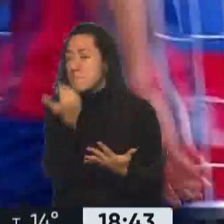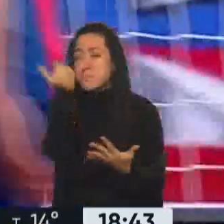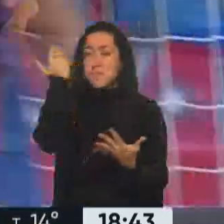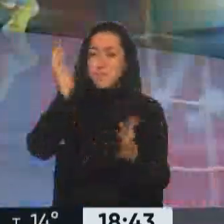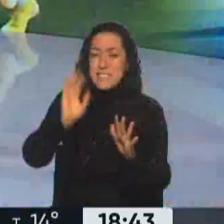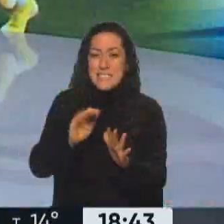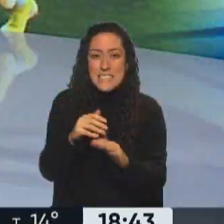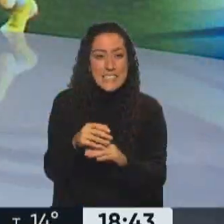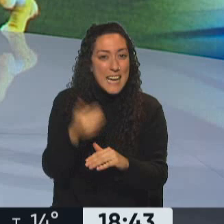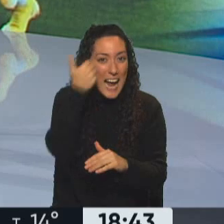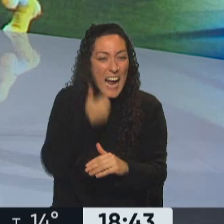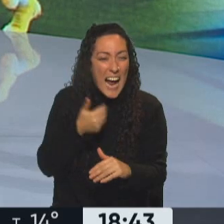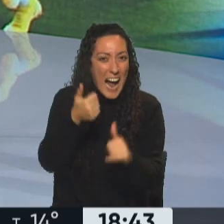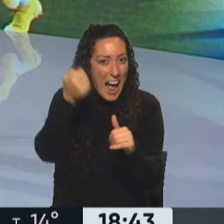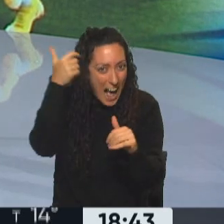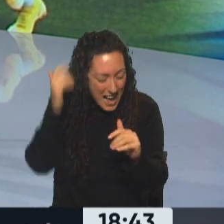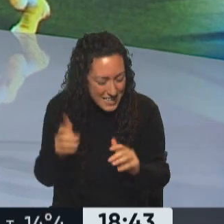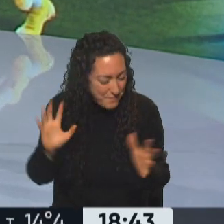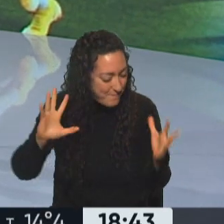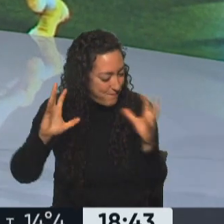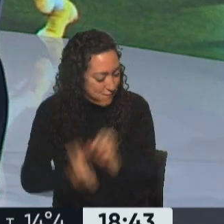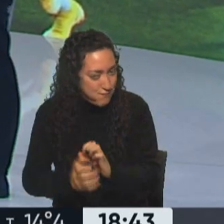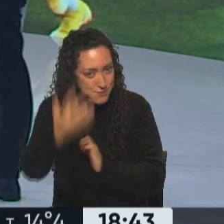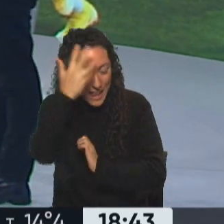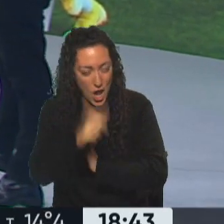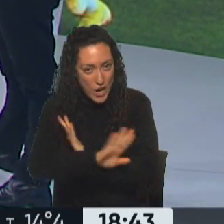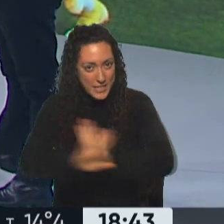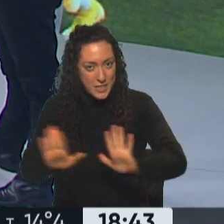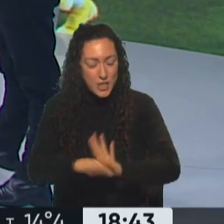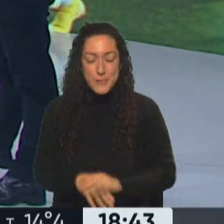sido una catástrofe. Estaban bautizados por el Papa. Exactamente.